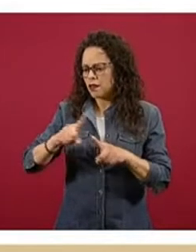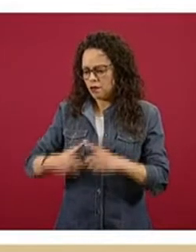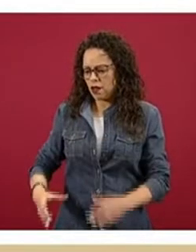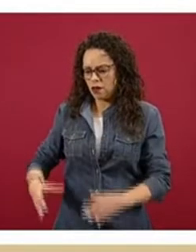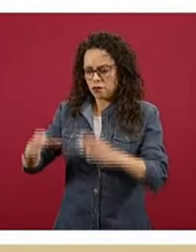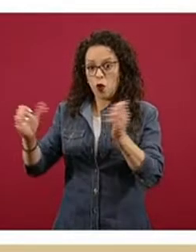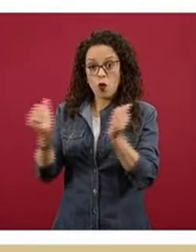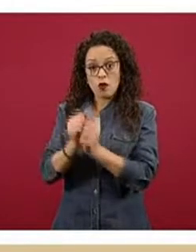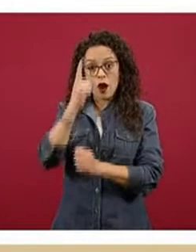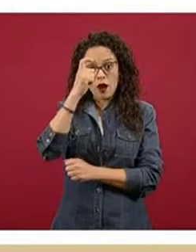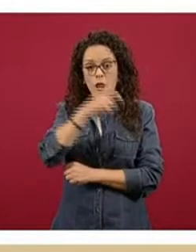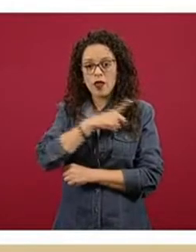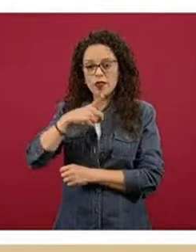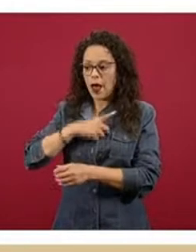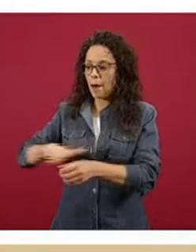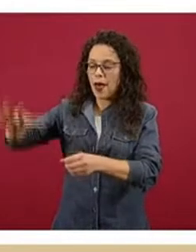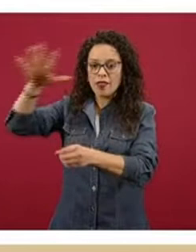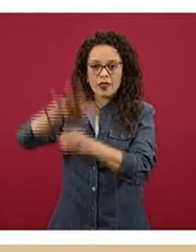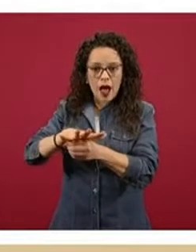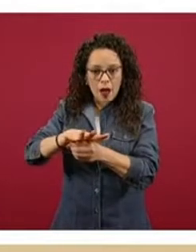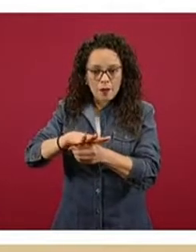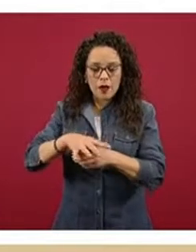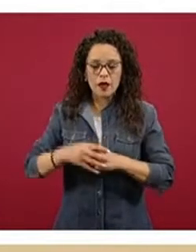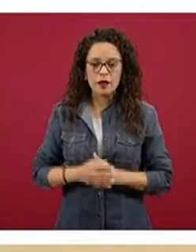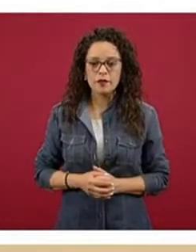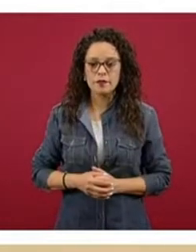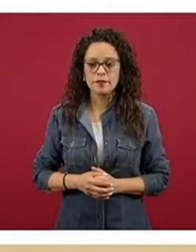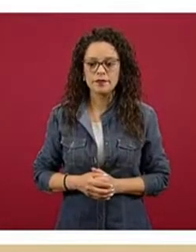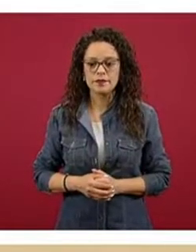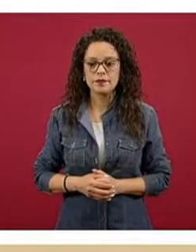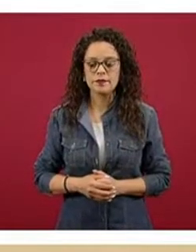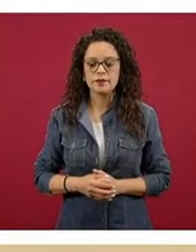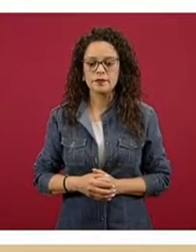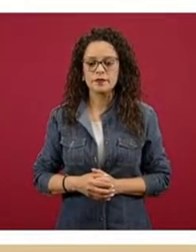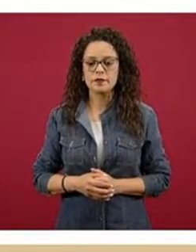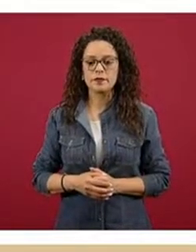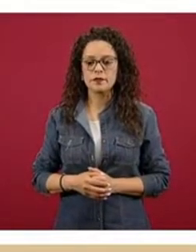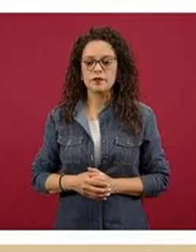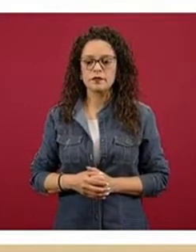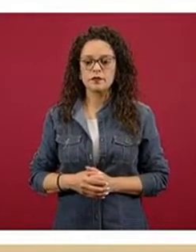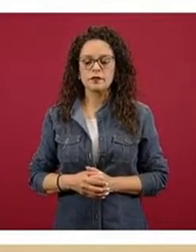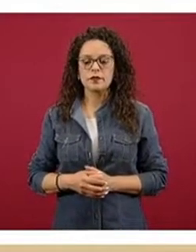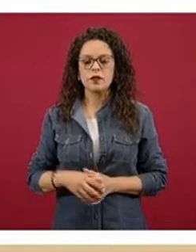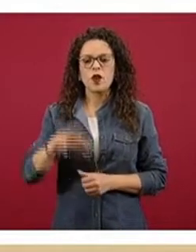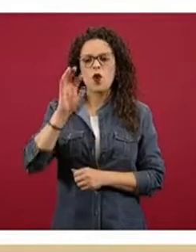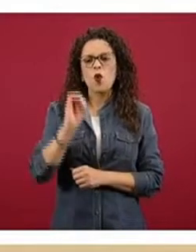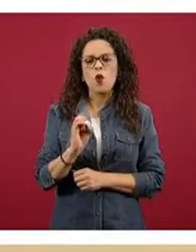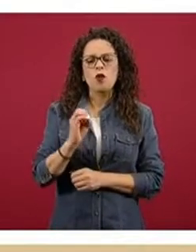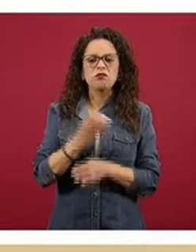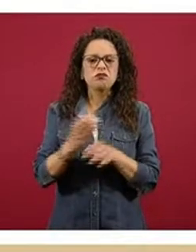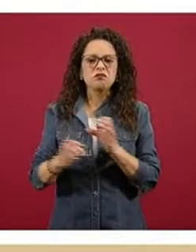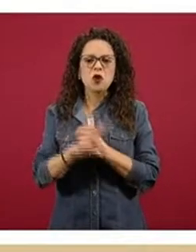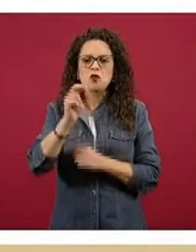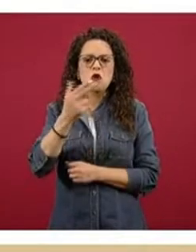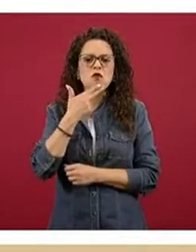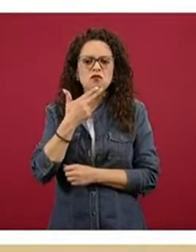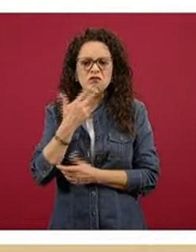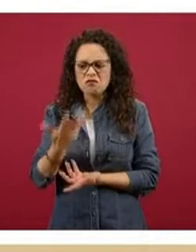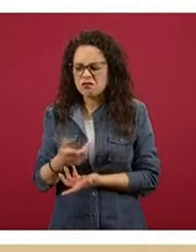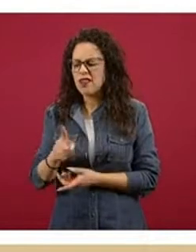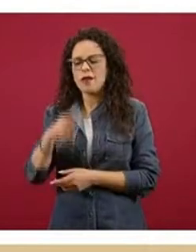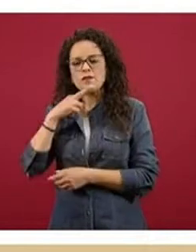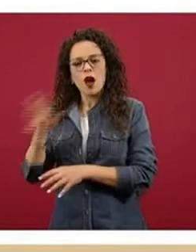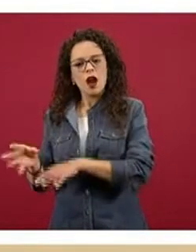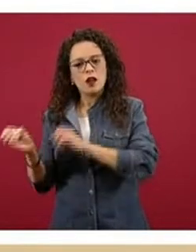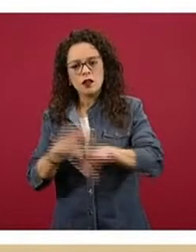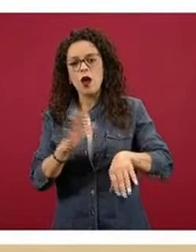recipientes de agua, tirar cualquier objeto que no requerimos en casa, que se está acumulando ahí, que tal vez debajo de él o a un lado de él